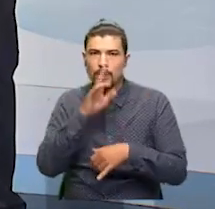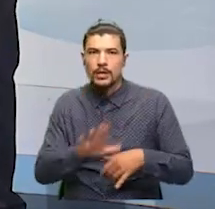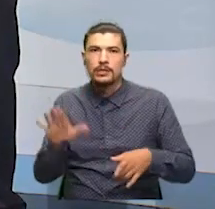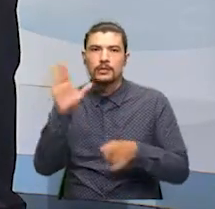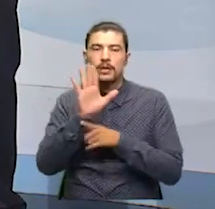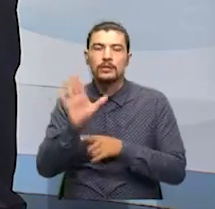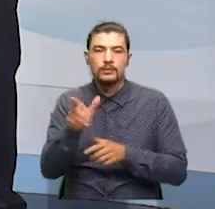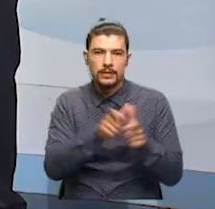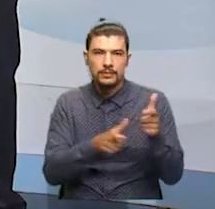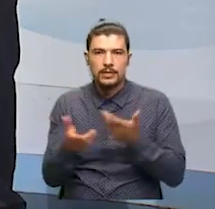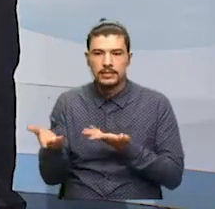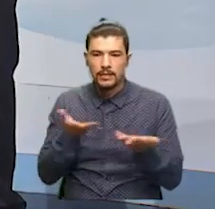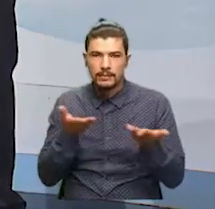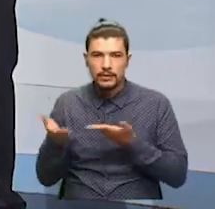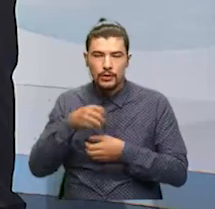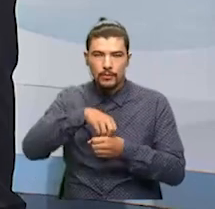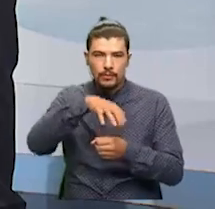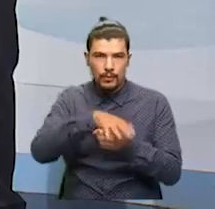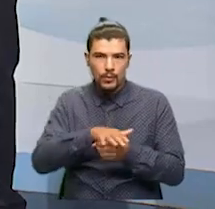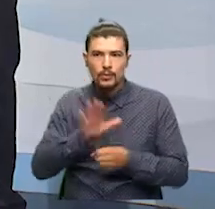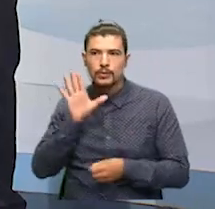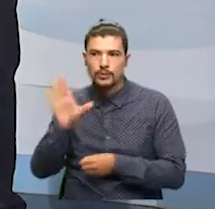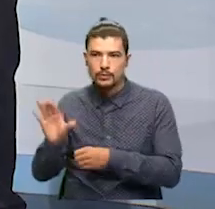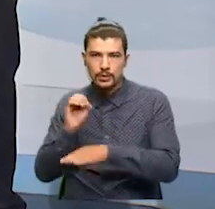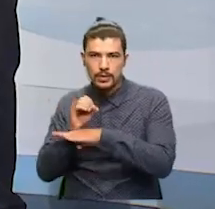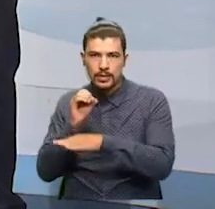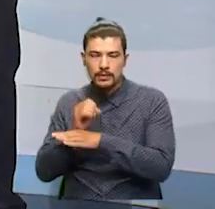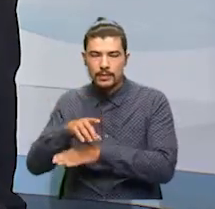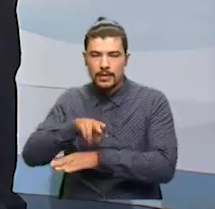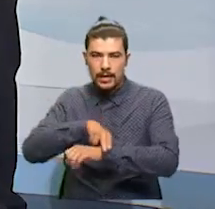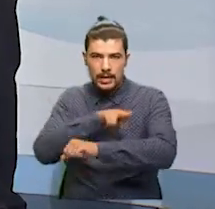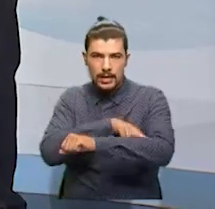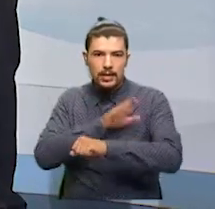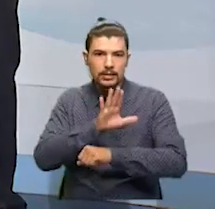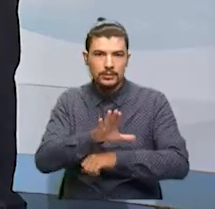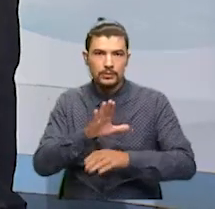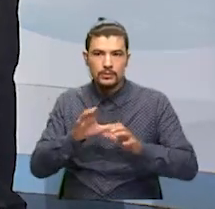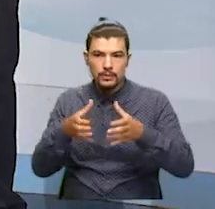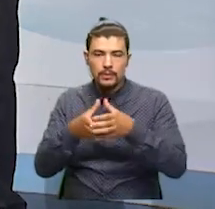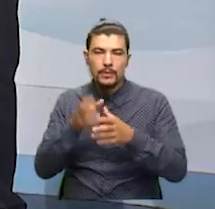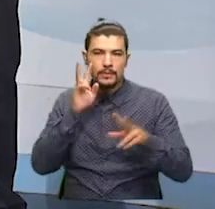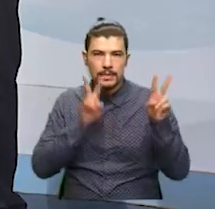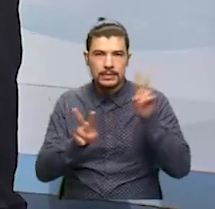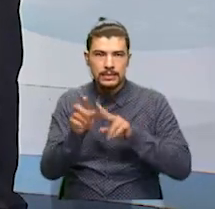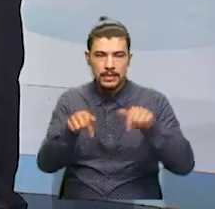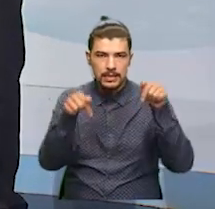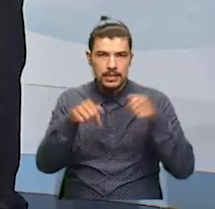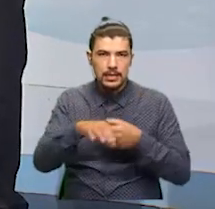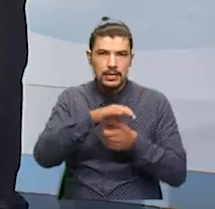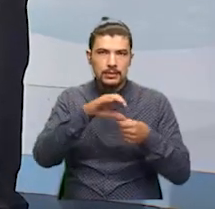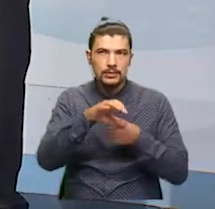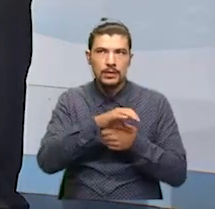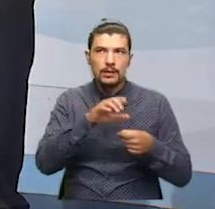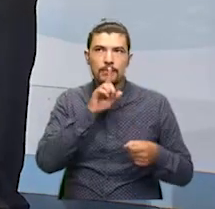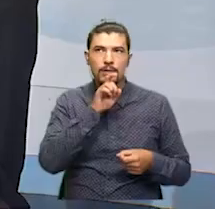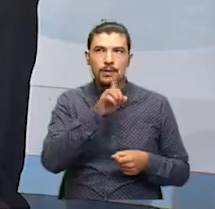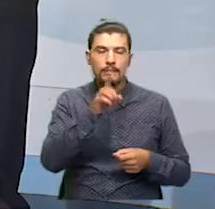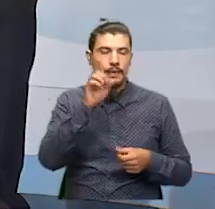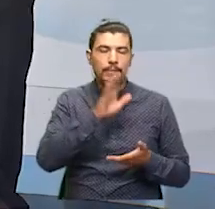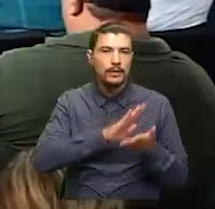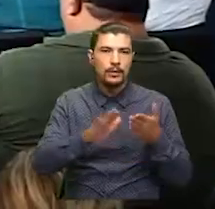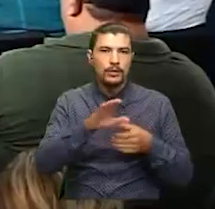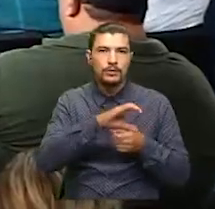Una organización delegada de la organización de estos Juegos precisamente visitó la capital del departamento Norte de